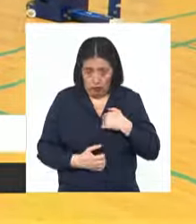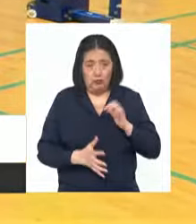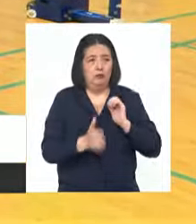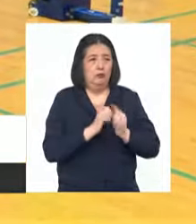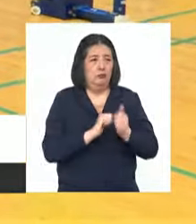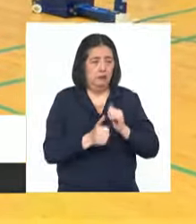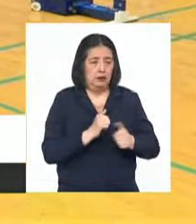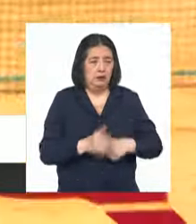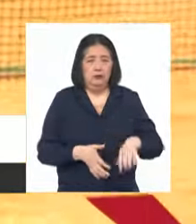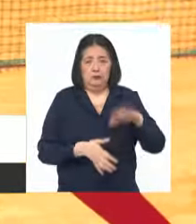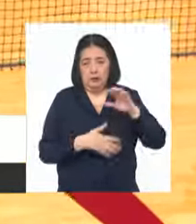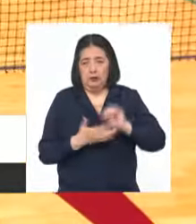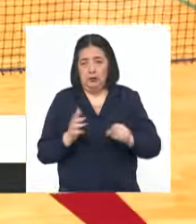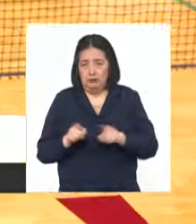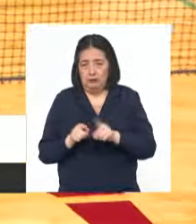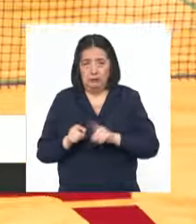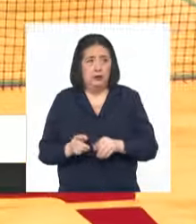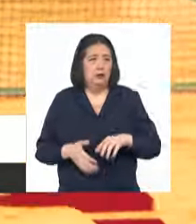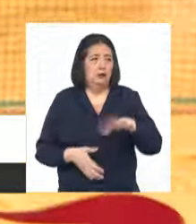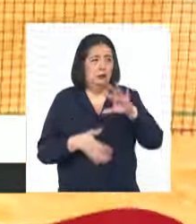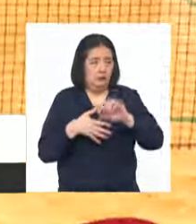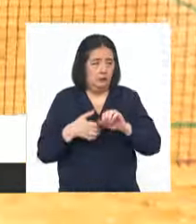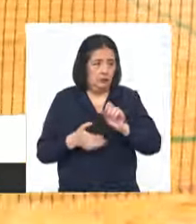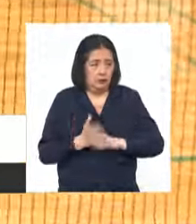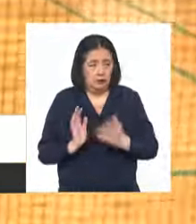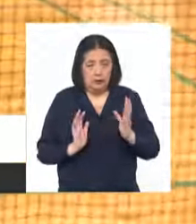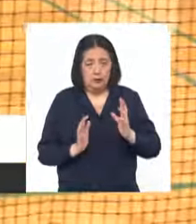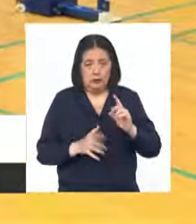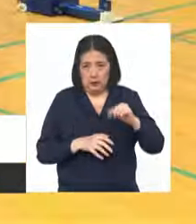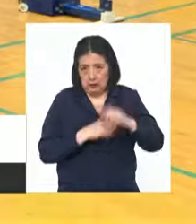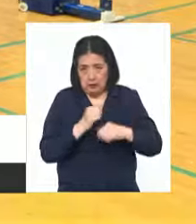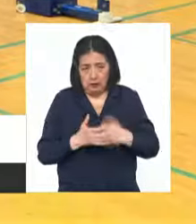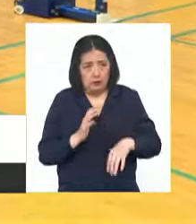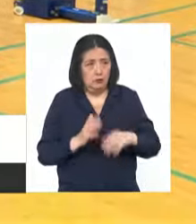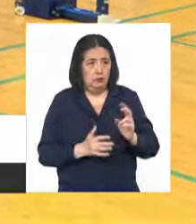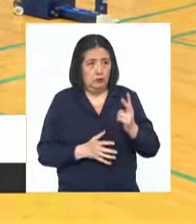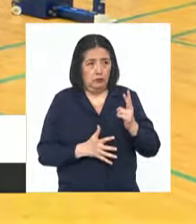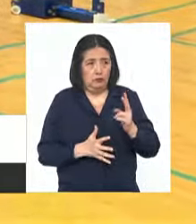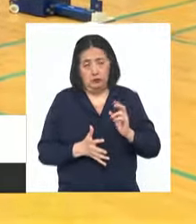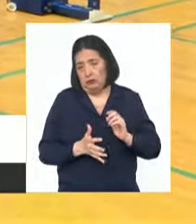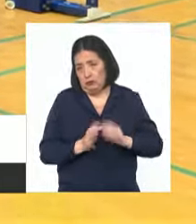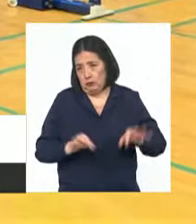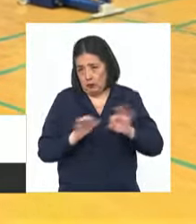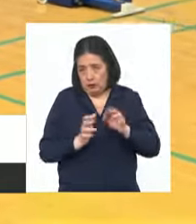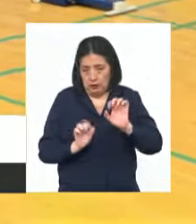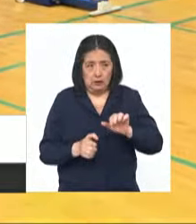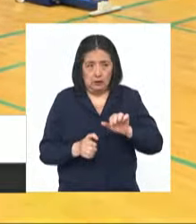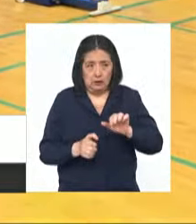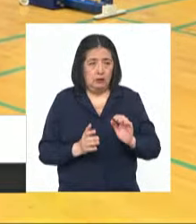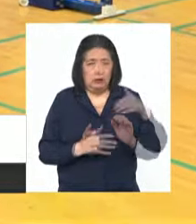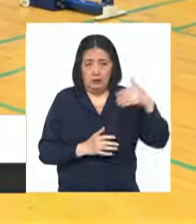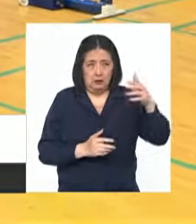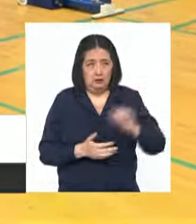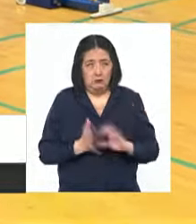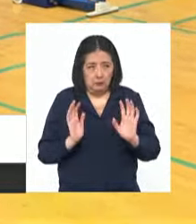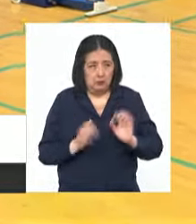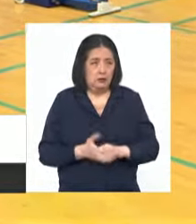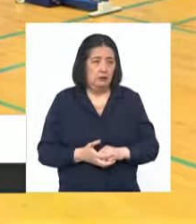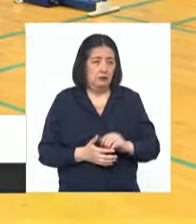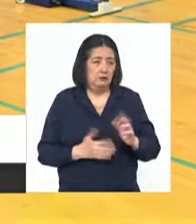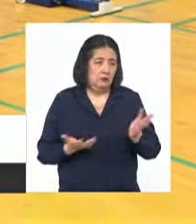compitiendo panamericanamente y sudamericanamente en este año, que son los dos campeonatos más importantes que tengo, y próximamente lo más probable es que me vaya a una